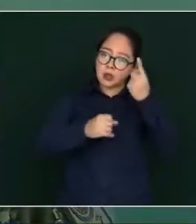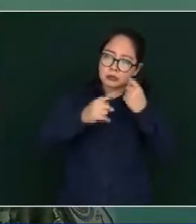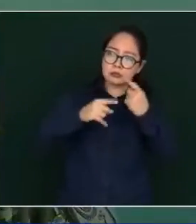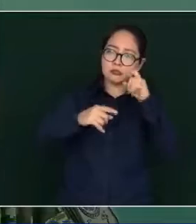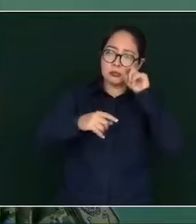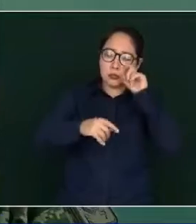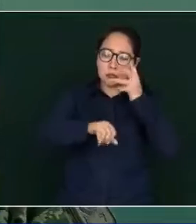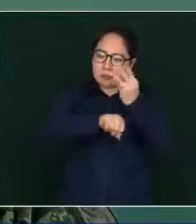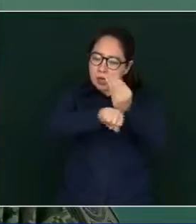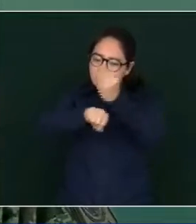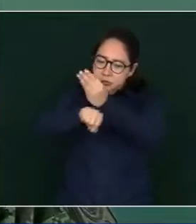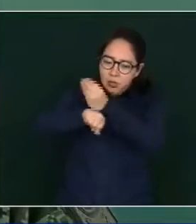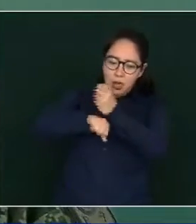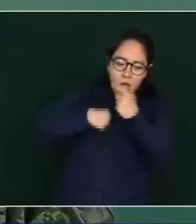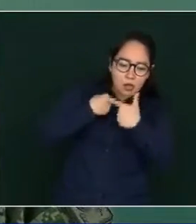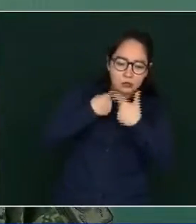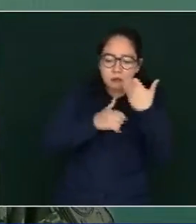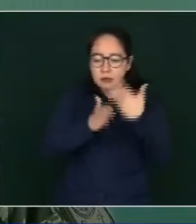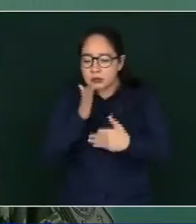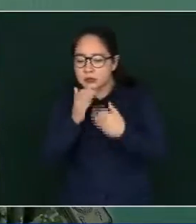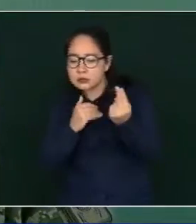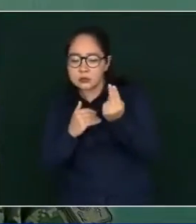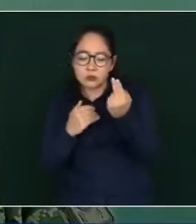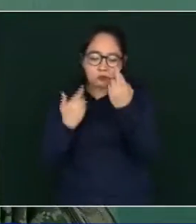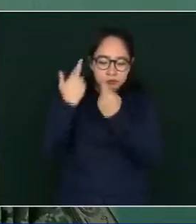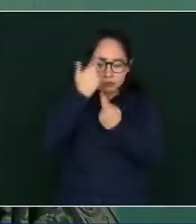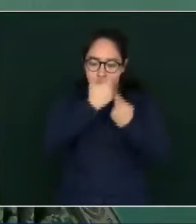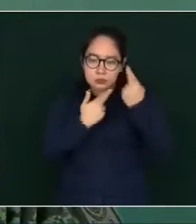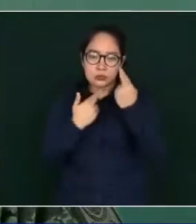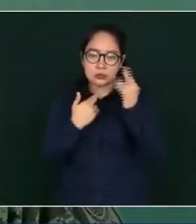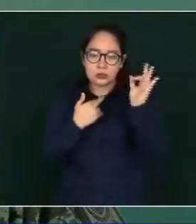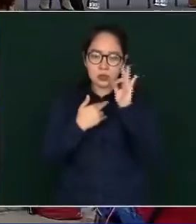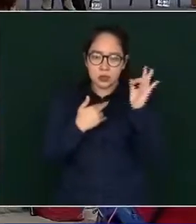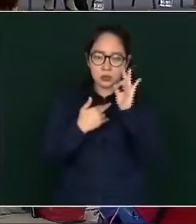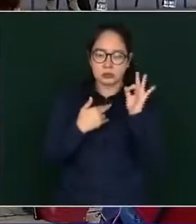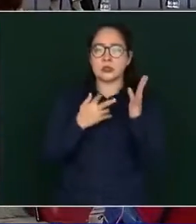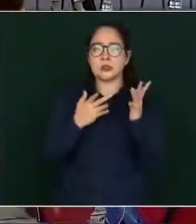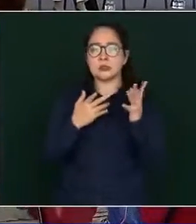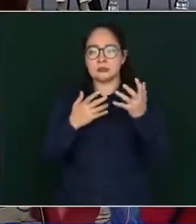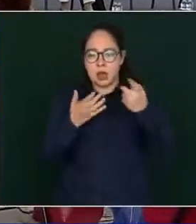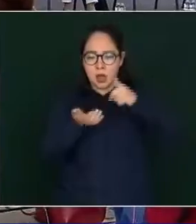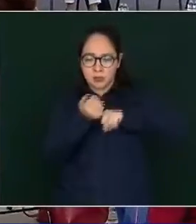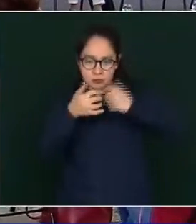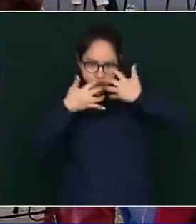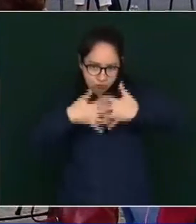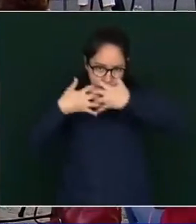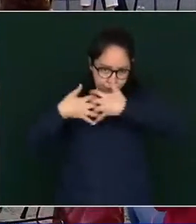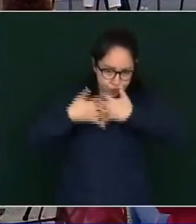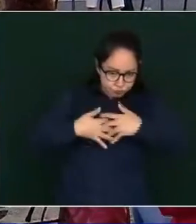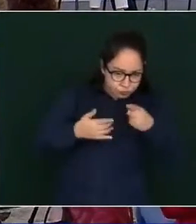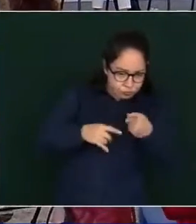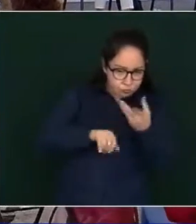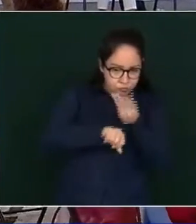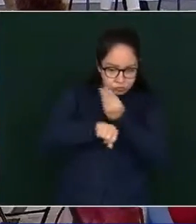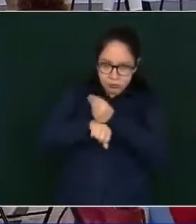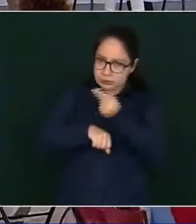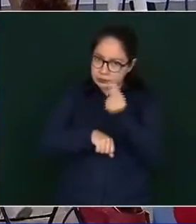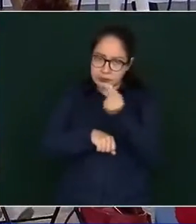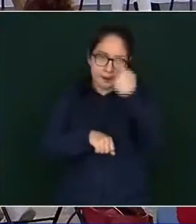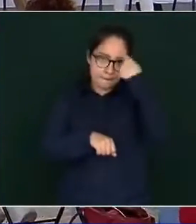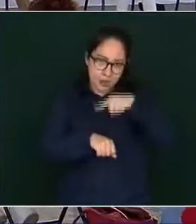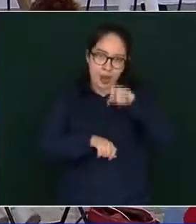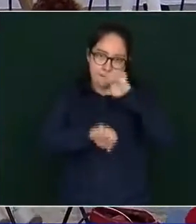generarle el mantenimiento o lo que requieran las aeronaves, cambio de conformación en el interior, lo que se necesite por parte